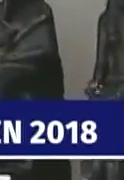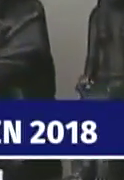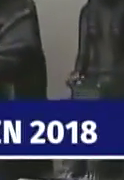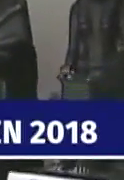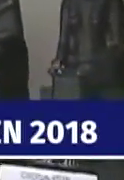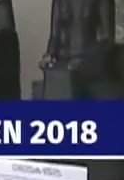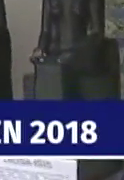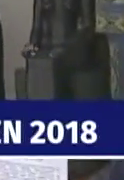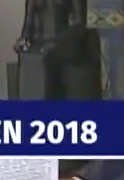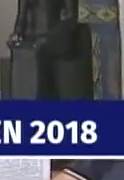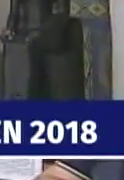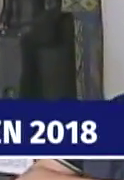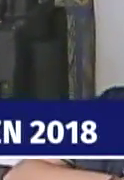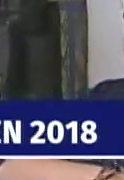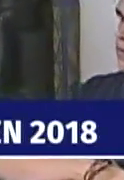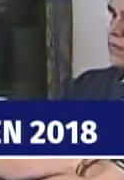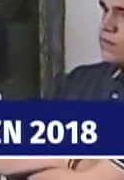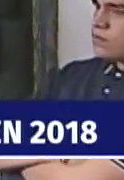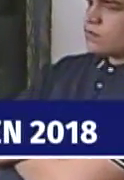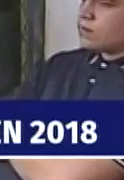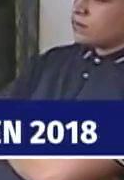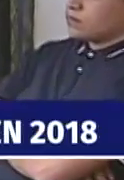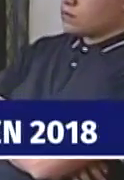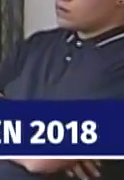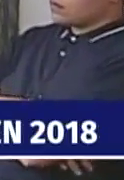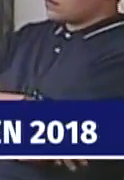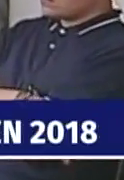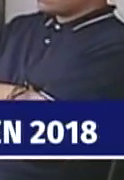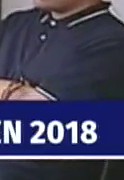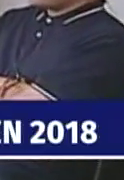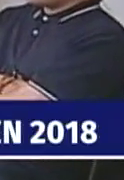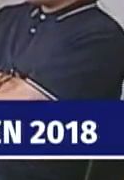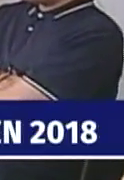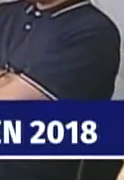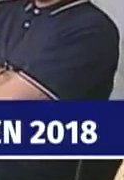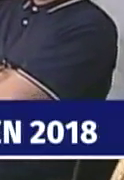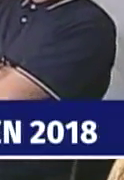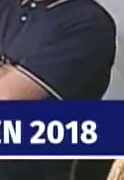libros que son novedades. Aquí le hemos imprimido